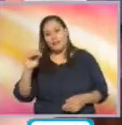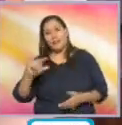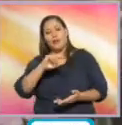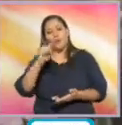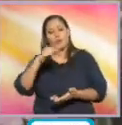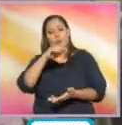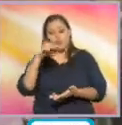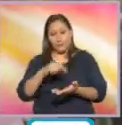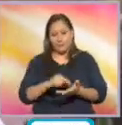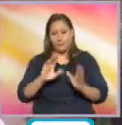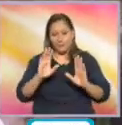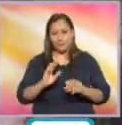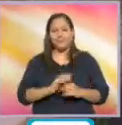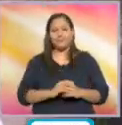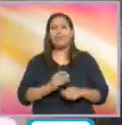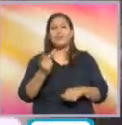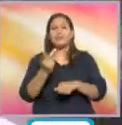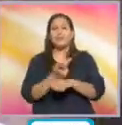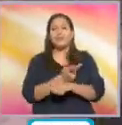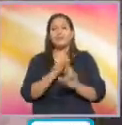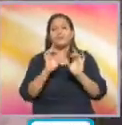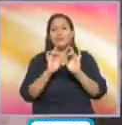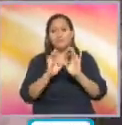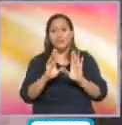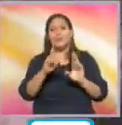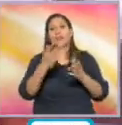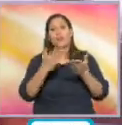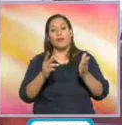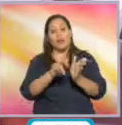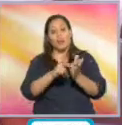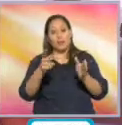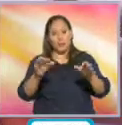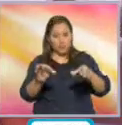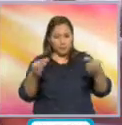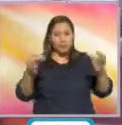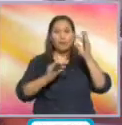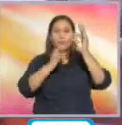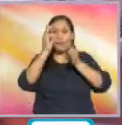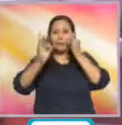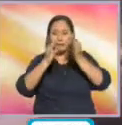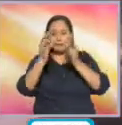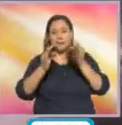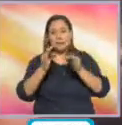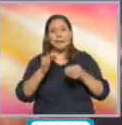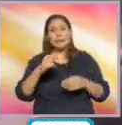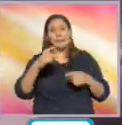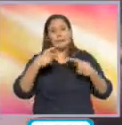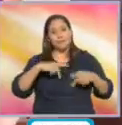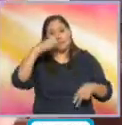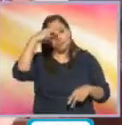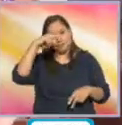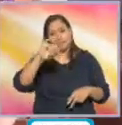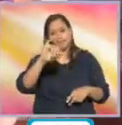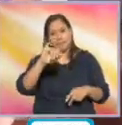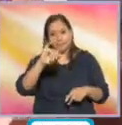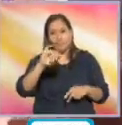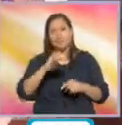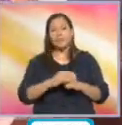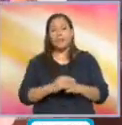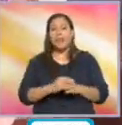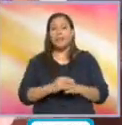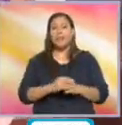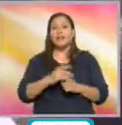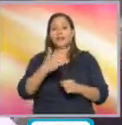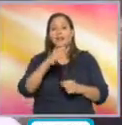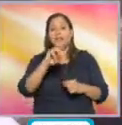emoción. Exactamente, a lo que sucede y lo que está ocupando los titulares finalmente, Sí, ¿no? O sea, exactamente. Claro. el Los asunto- mexicanos. El asunto de los mexicanos, el